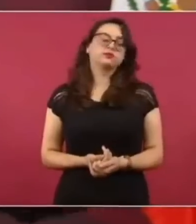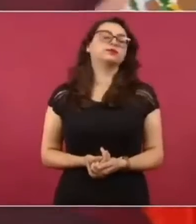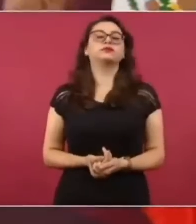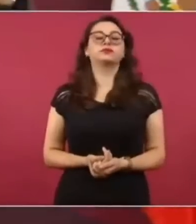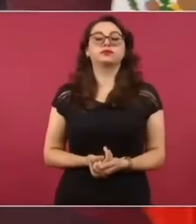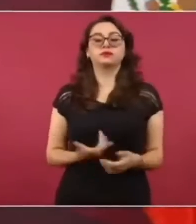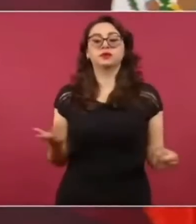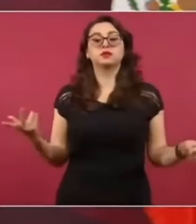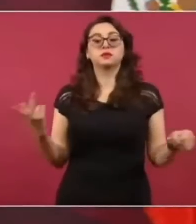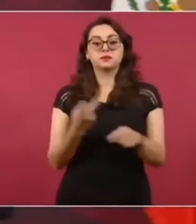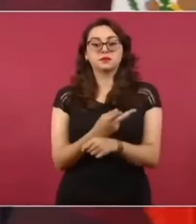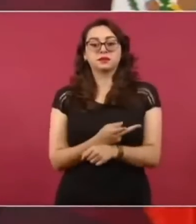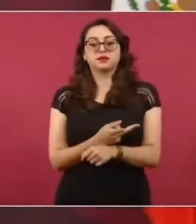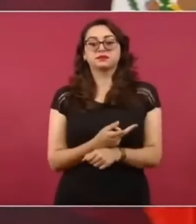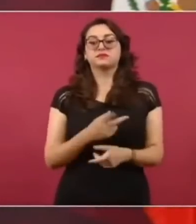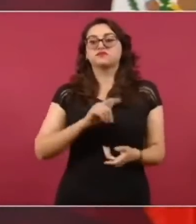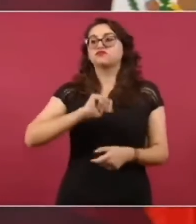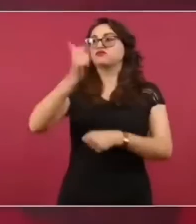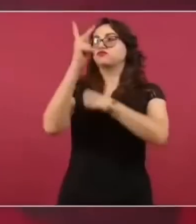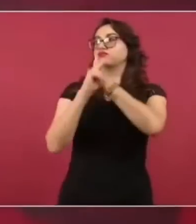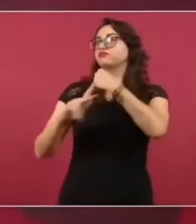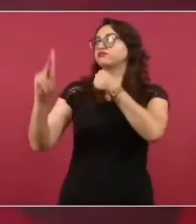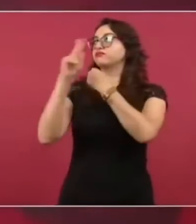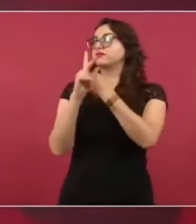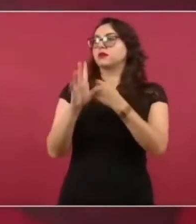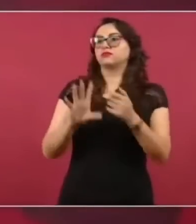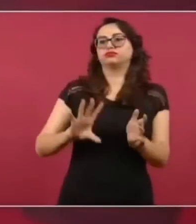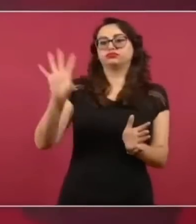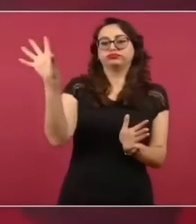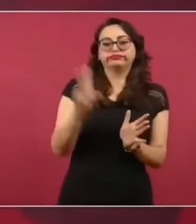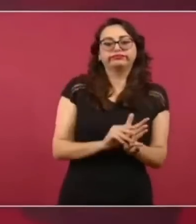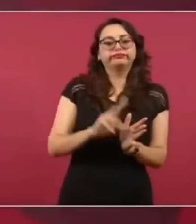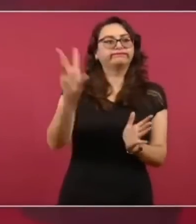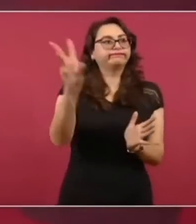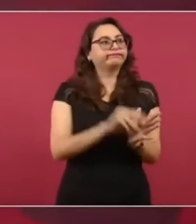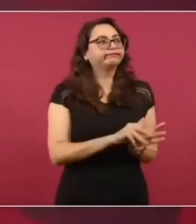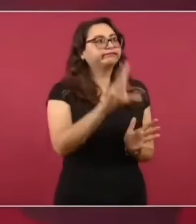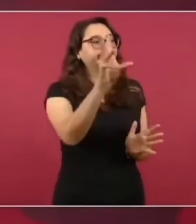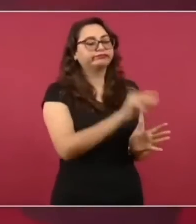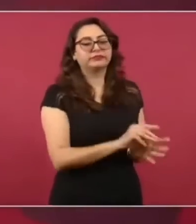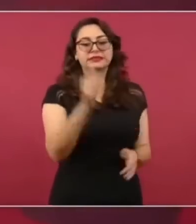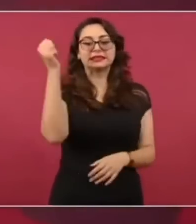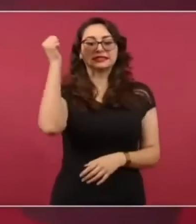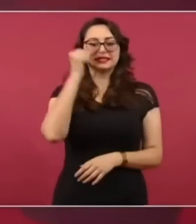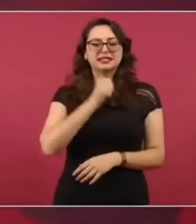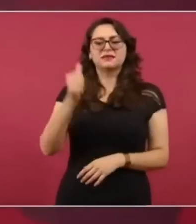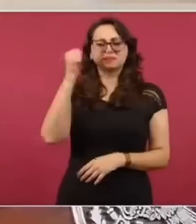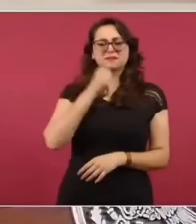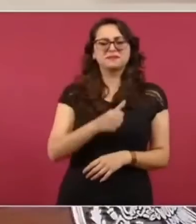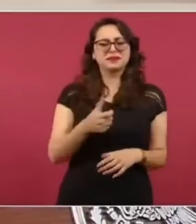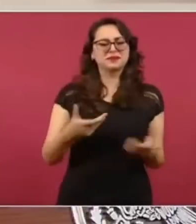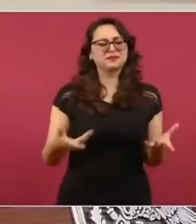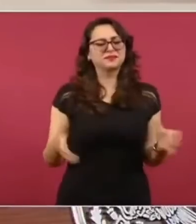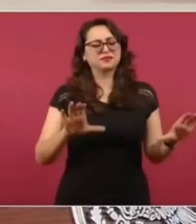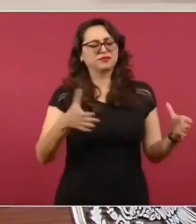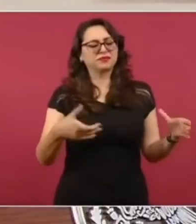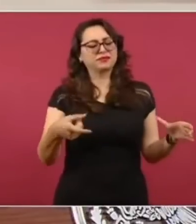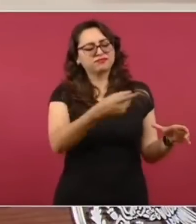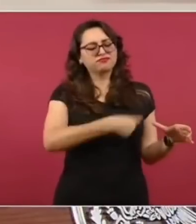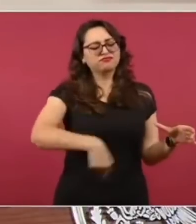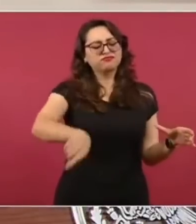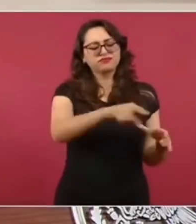Acuérdense cómo se apropiaron de la palabra, del término, del concepto